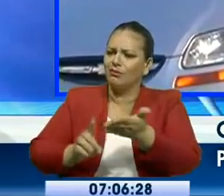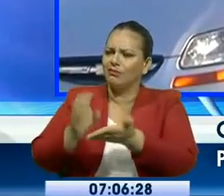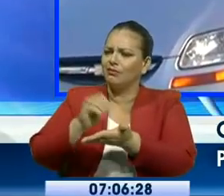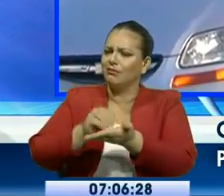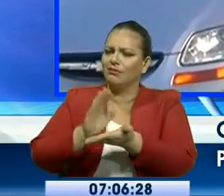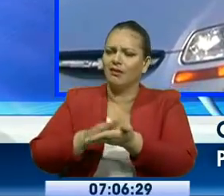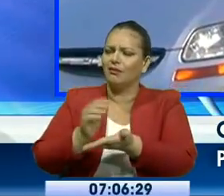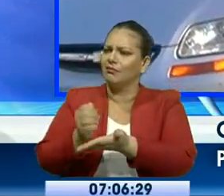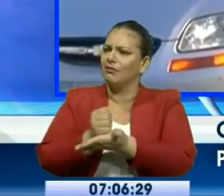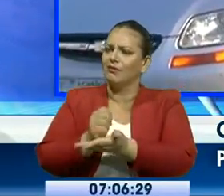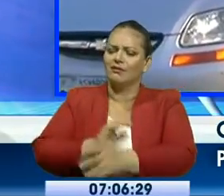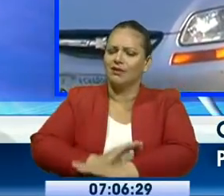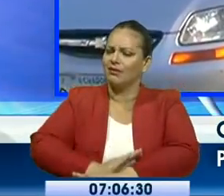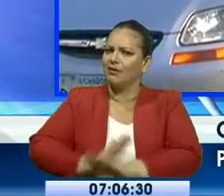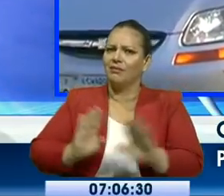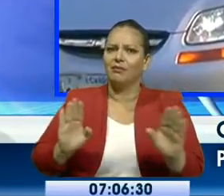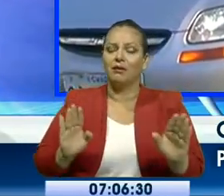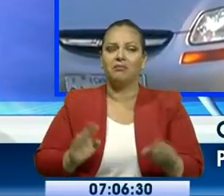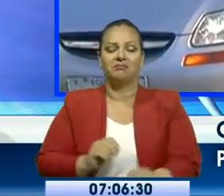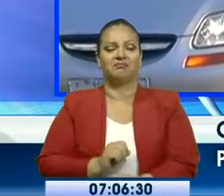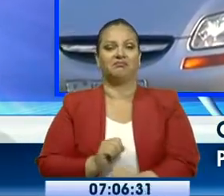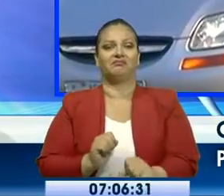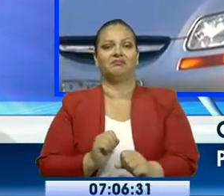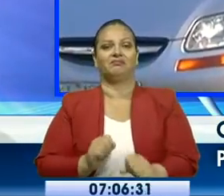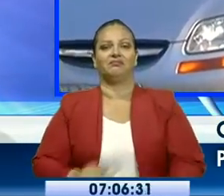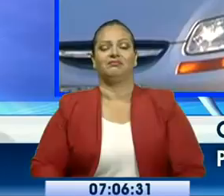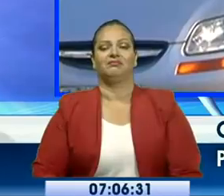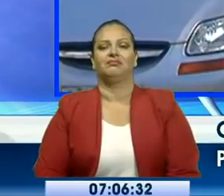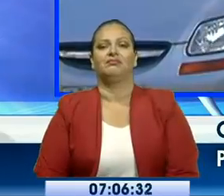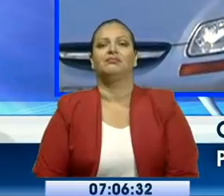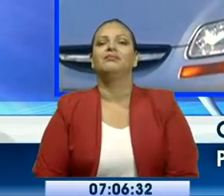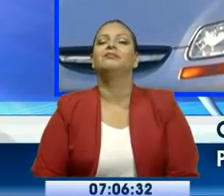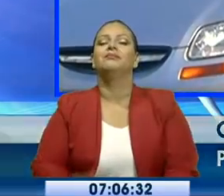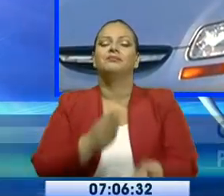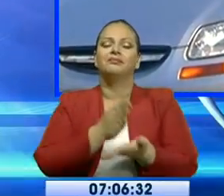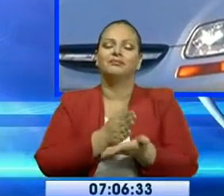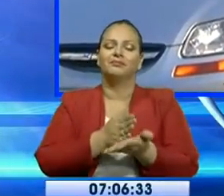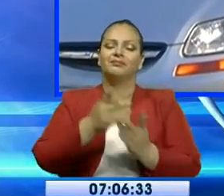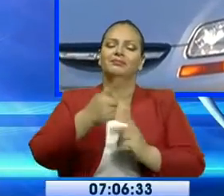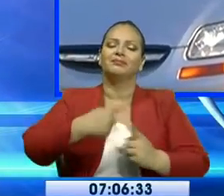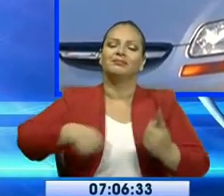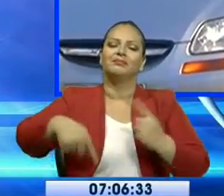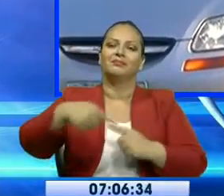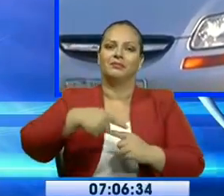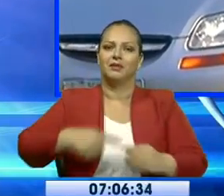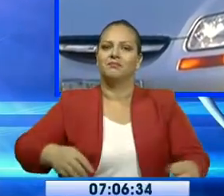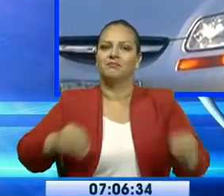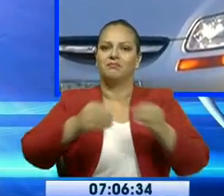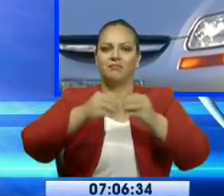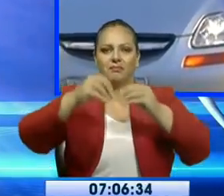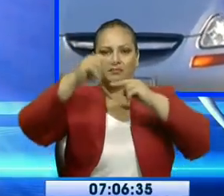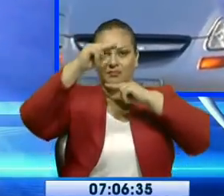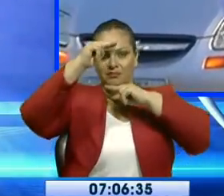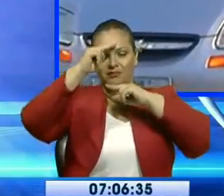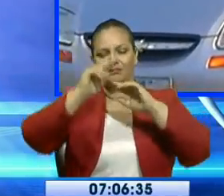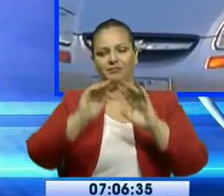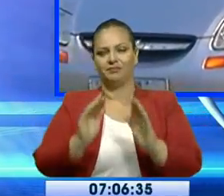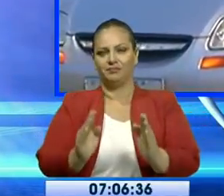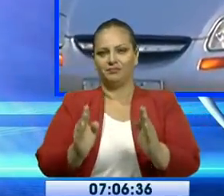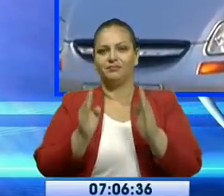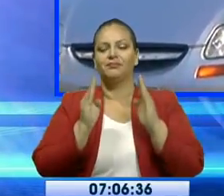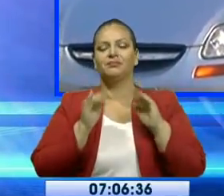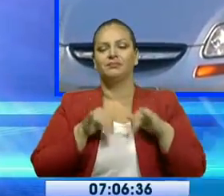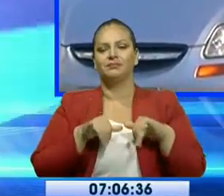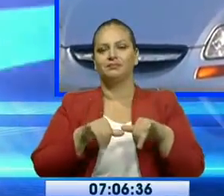sorpresa para él. Nos vamos a una pausa, pero enseguida regresamos con mucho más desde la noticia primera emisión. Sigan en nuestra